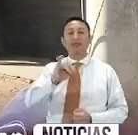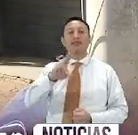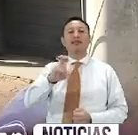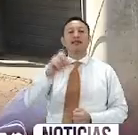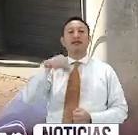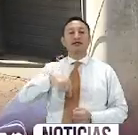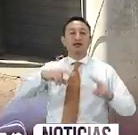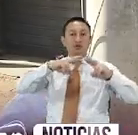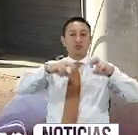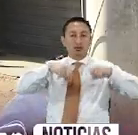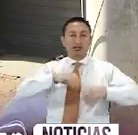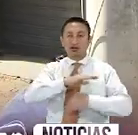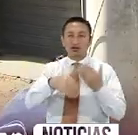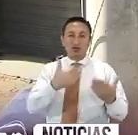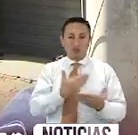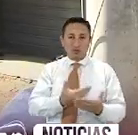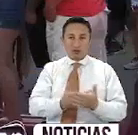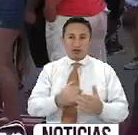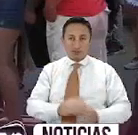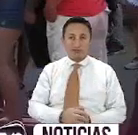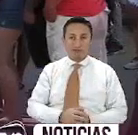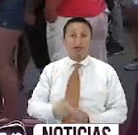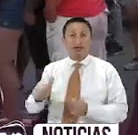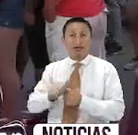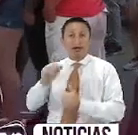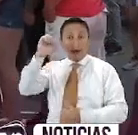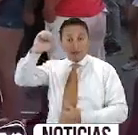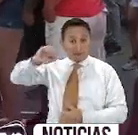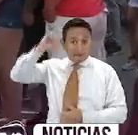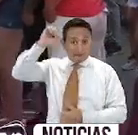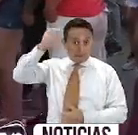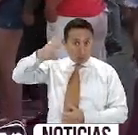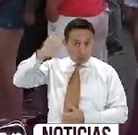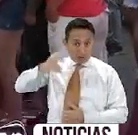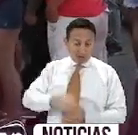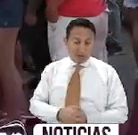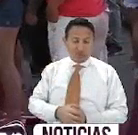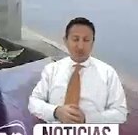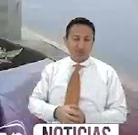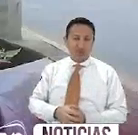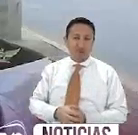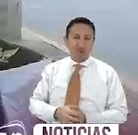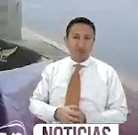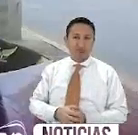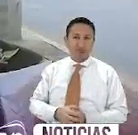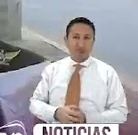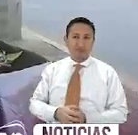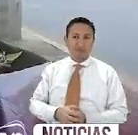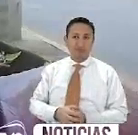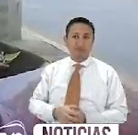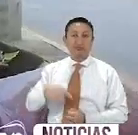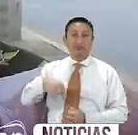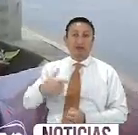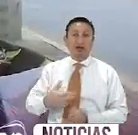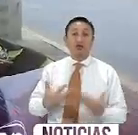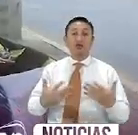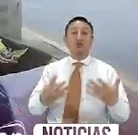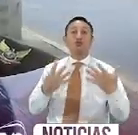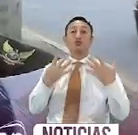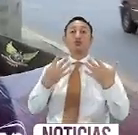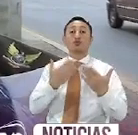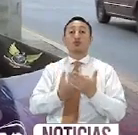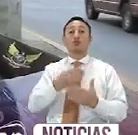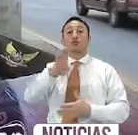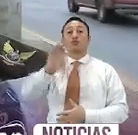la escena para levantar indicios y los videos de cámaras de seguridad que habrían captado el crimen. Han hecho un levantamiento de 9 indicios